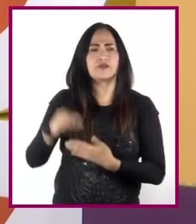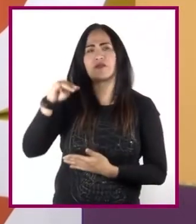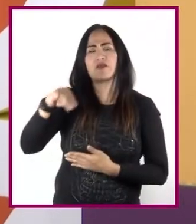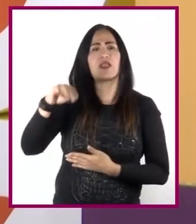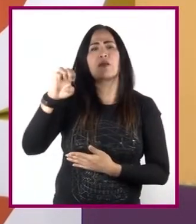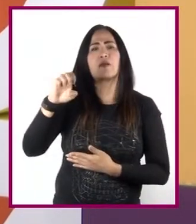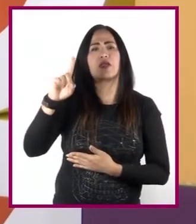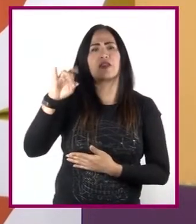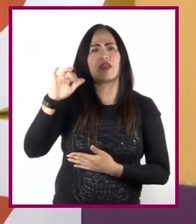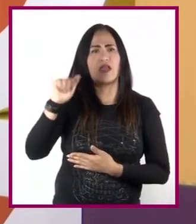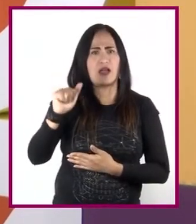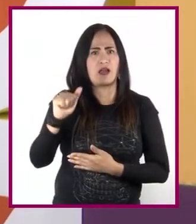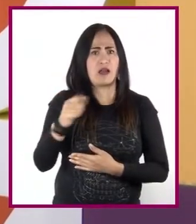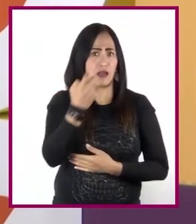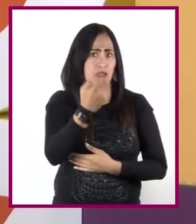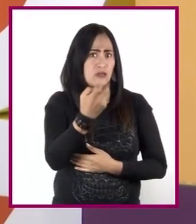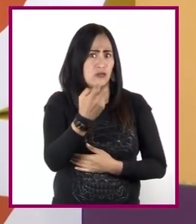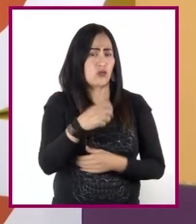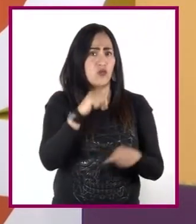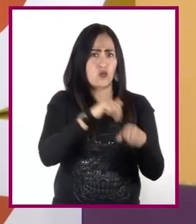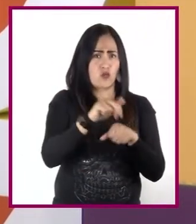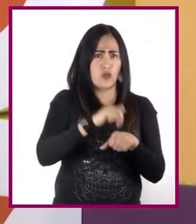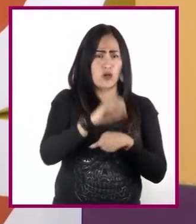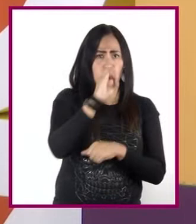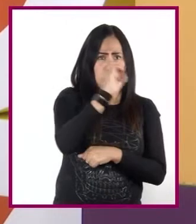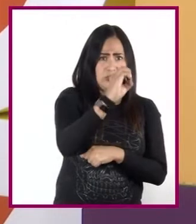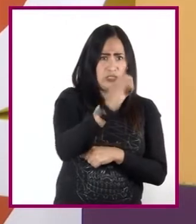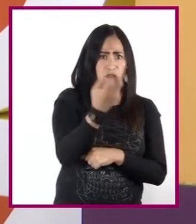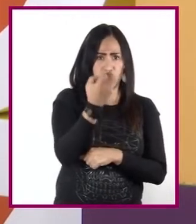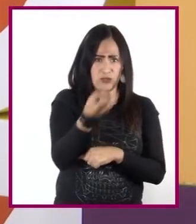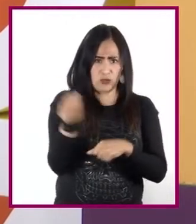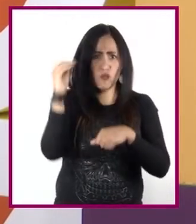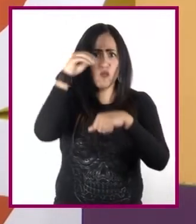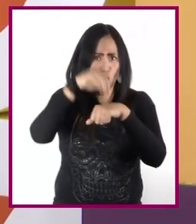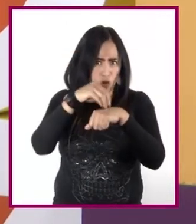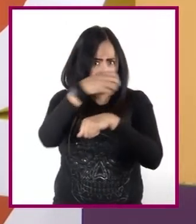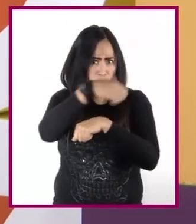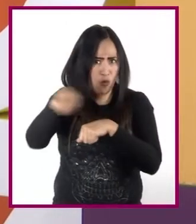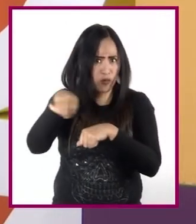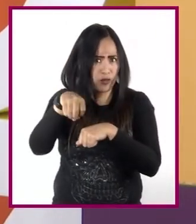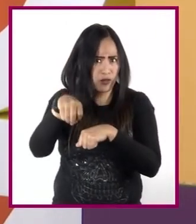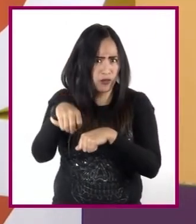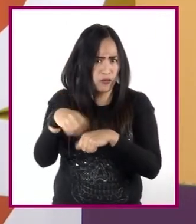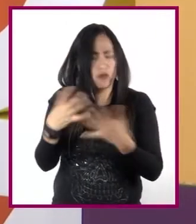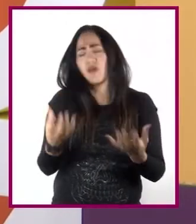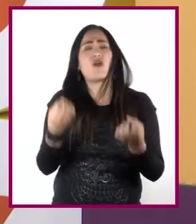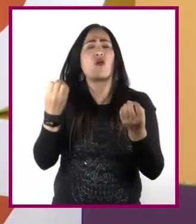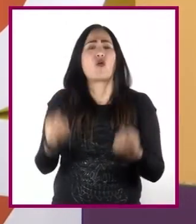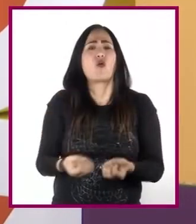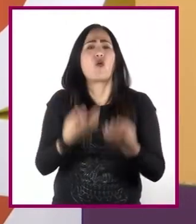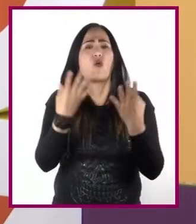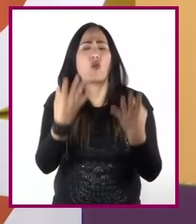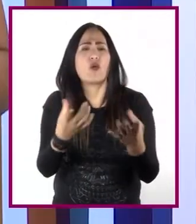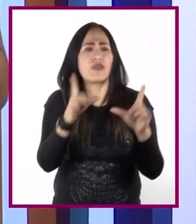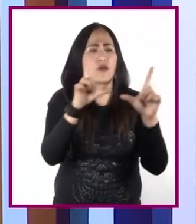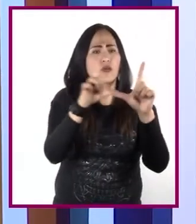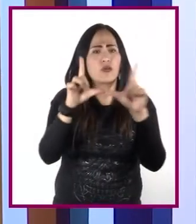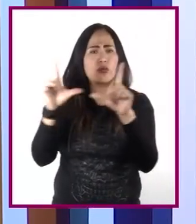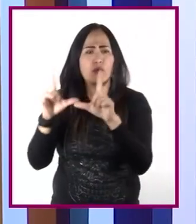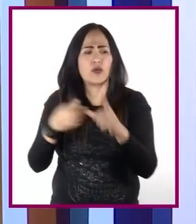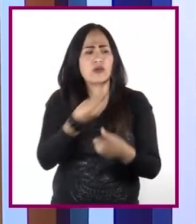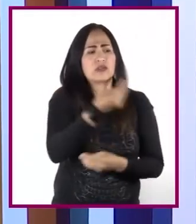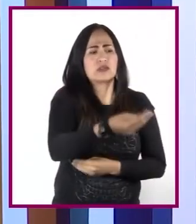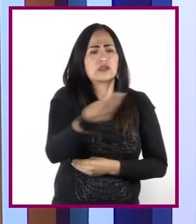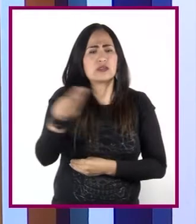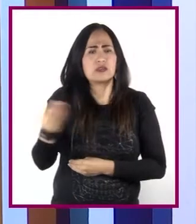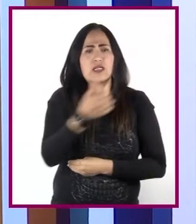aritmética, ¿tendremos que tomar en cuenta el número 0 como un dato a considerar? ¿Cuántas tarjetas le toca a cada uno?